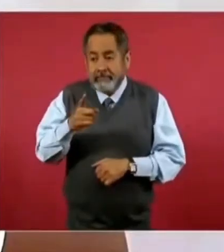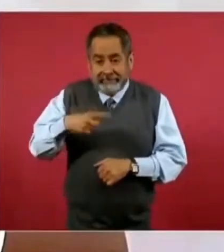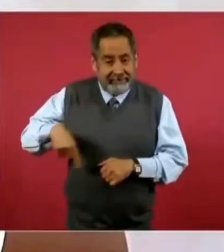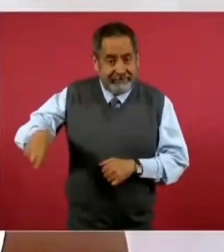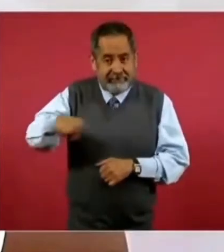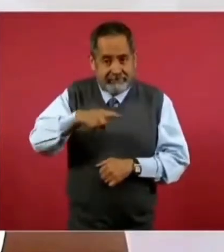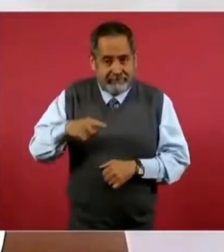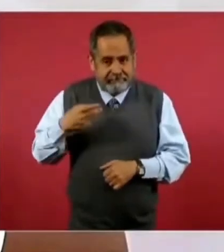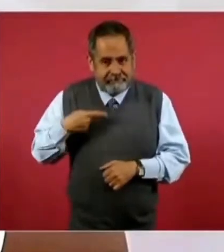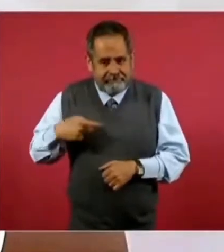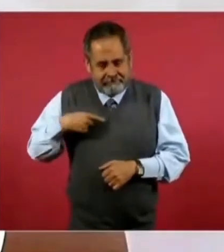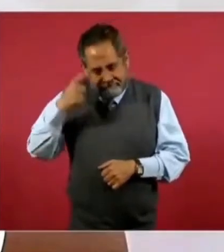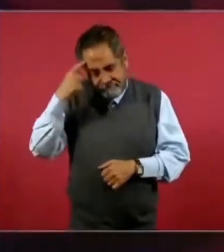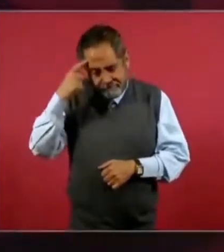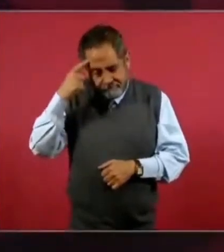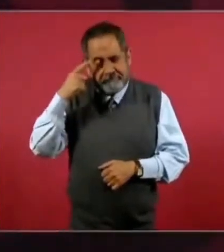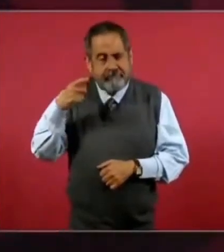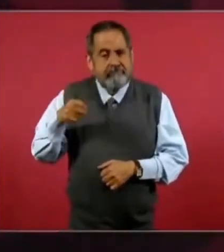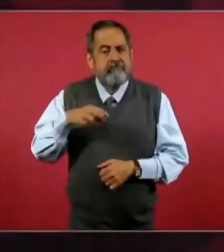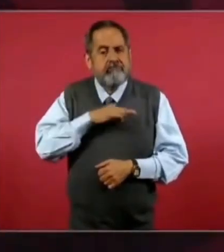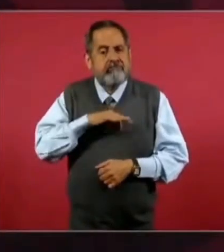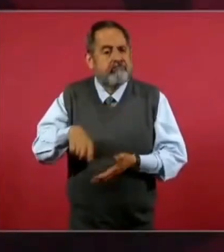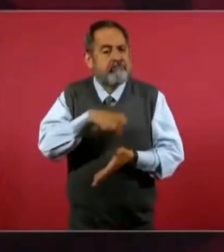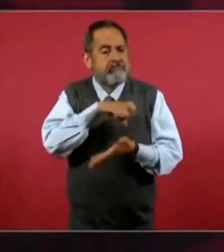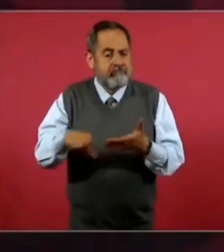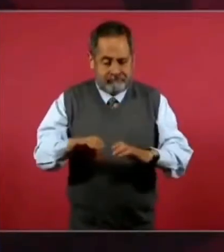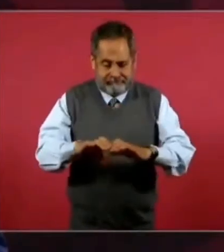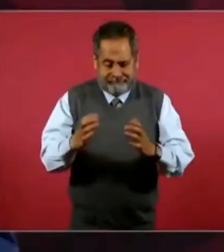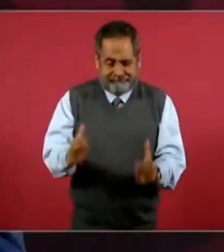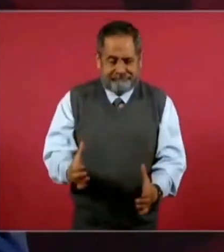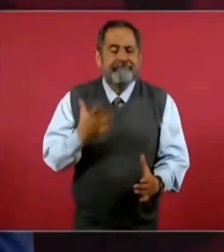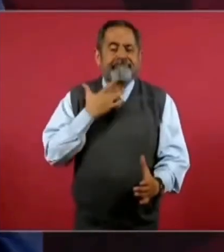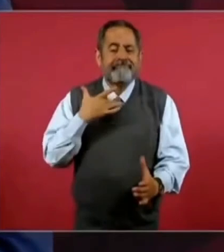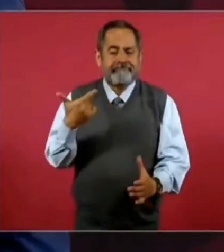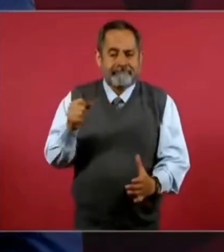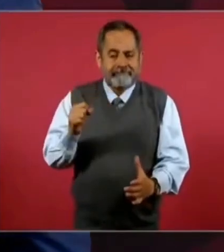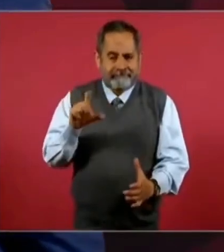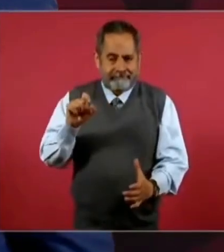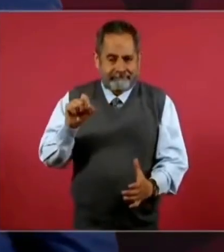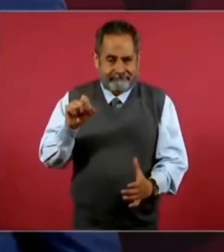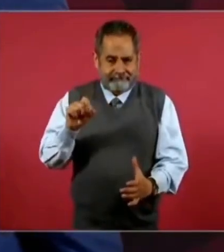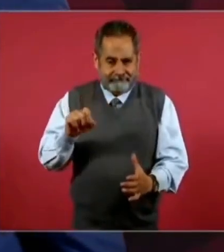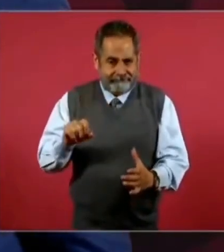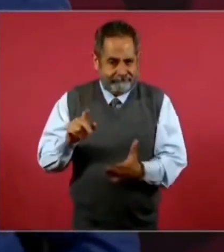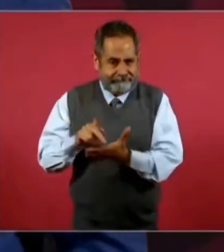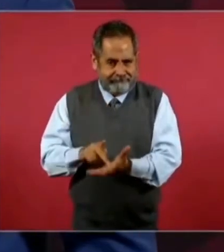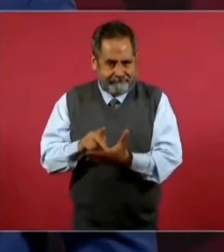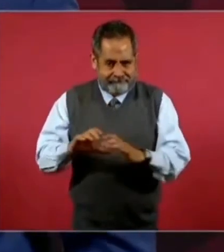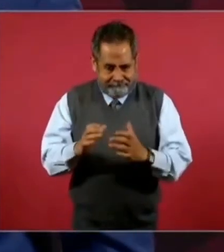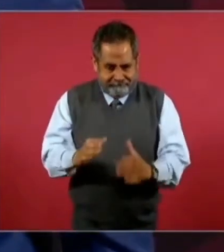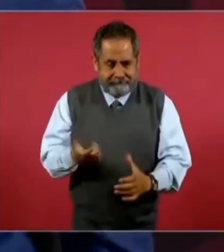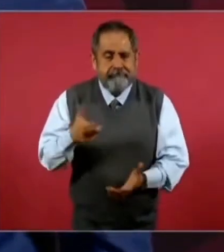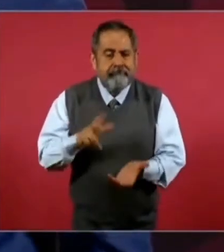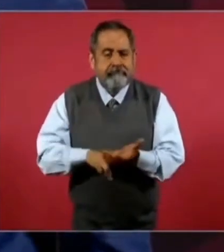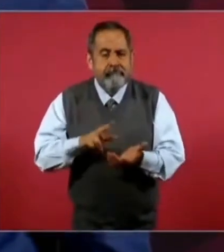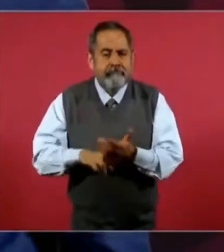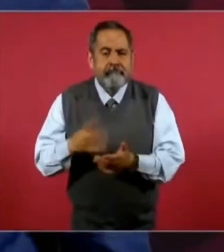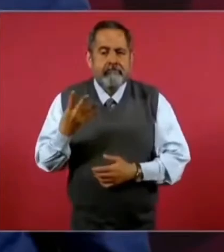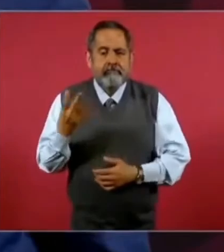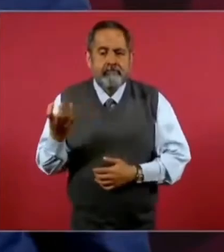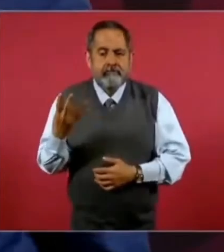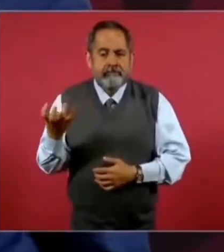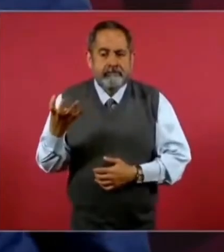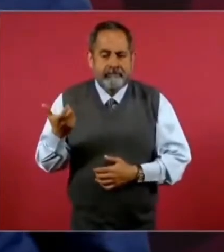que se puede comprar un cilindro de gas de 20 kilos en 400 pesos.